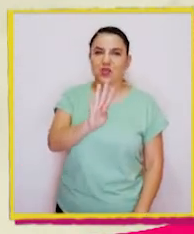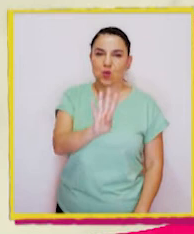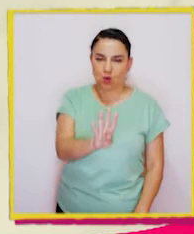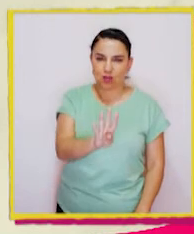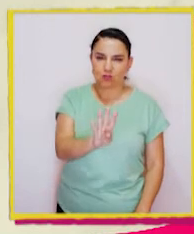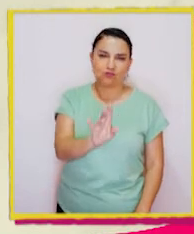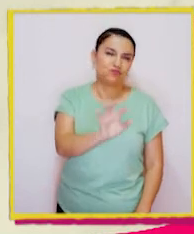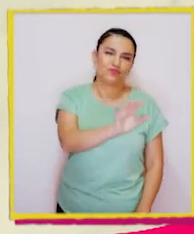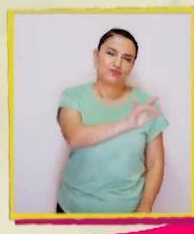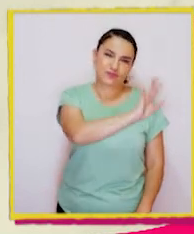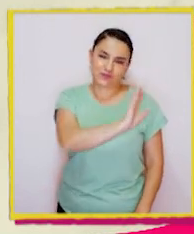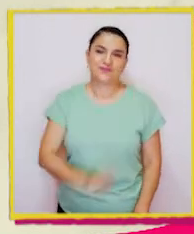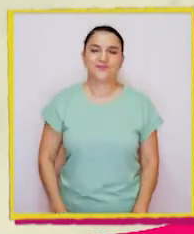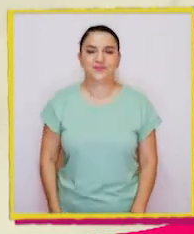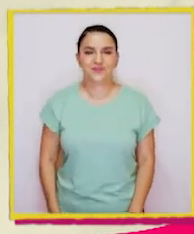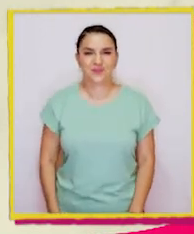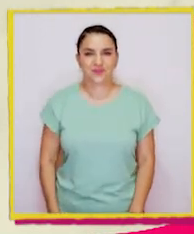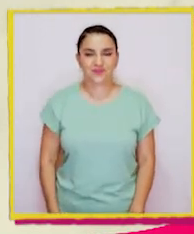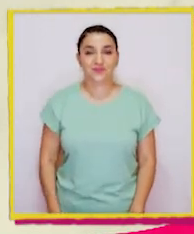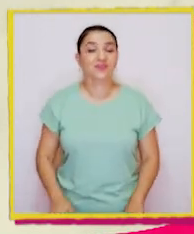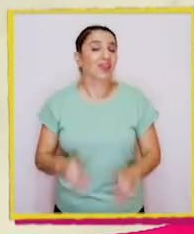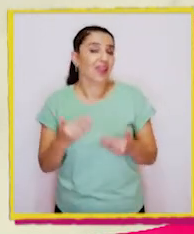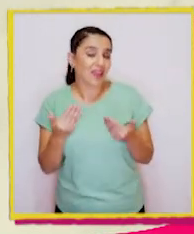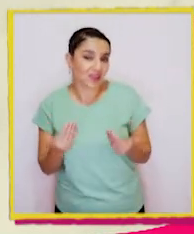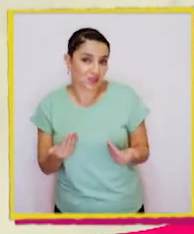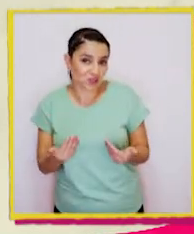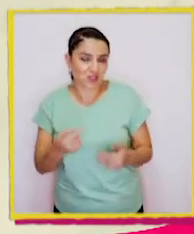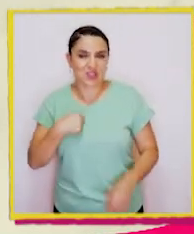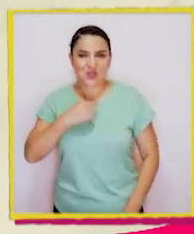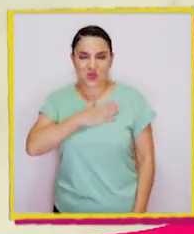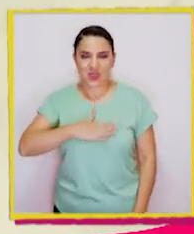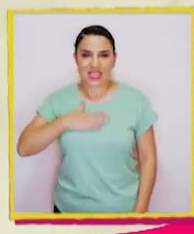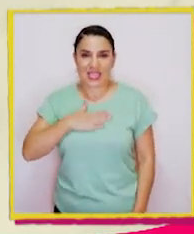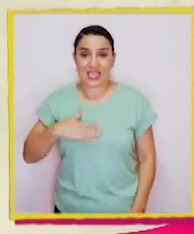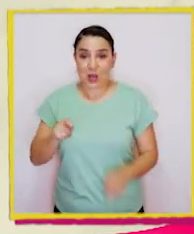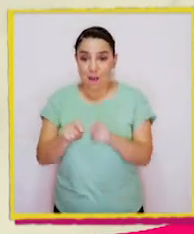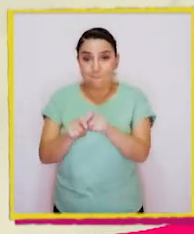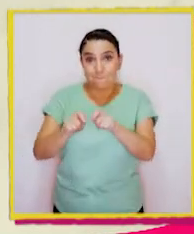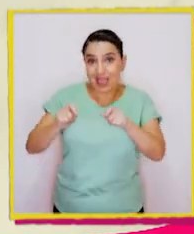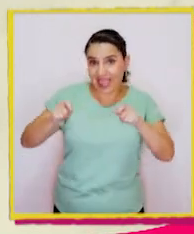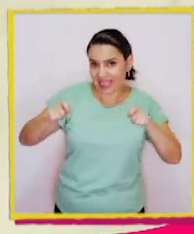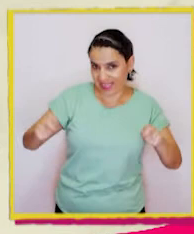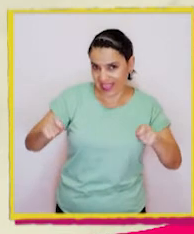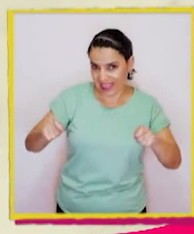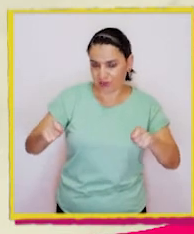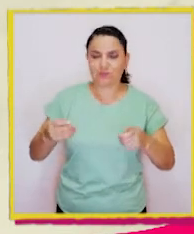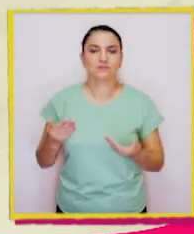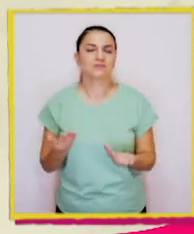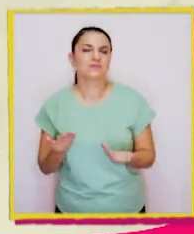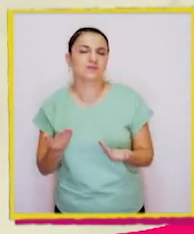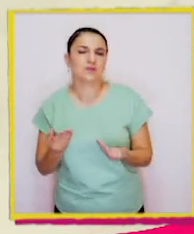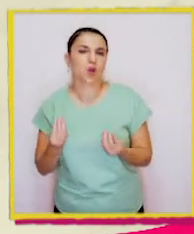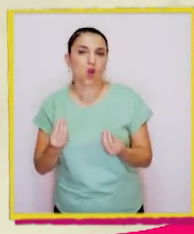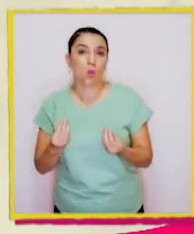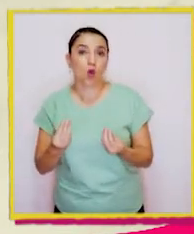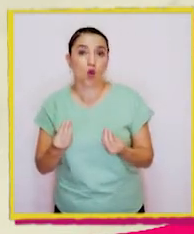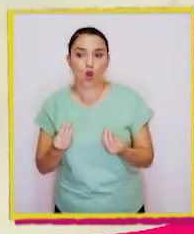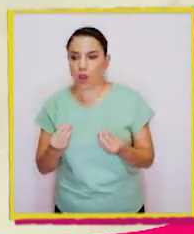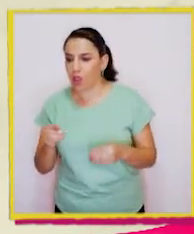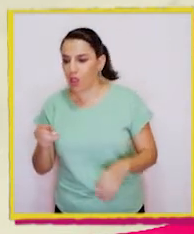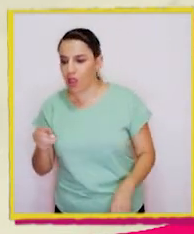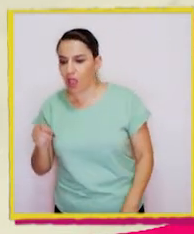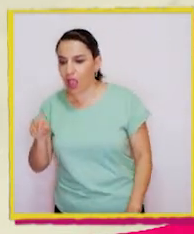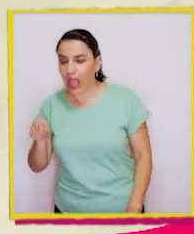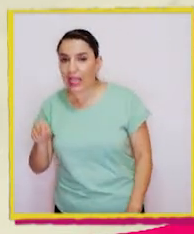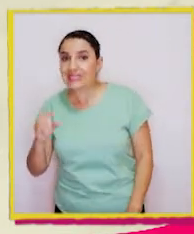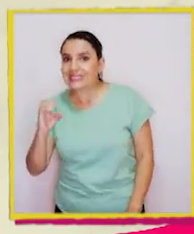3, 4 y así sucesivamente. Entonces, si yo quiero medir algo con esta wincha o regla, tengo que poner el